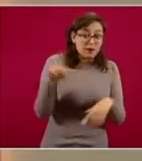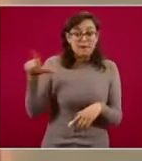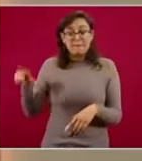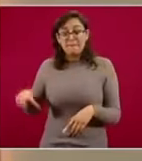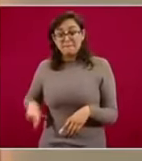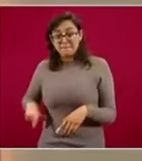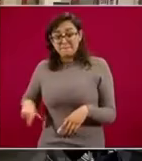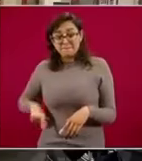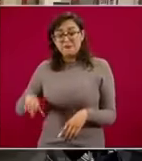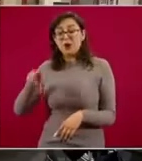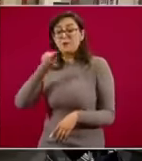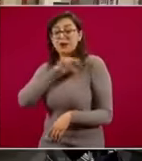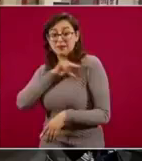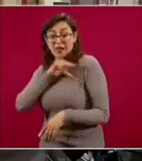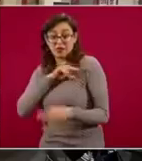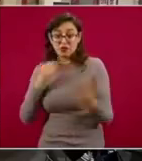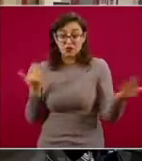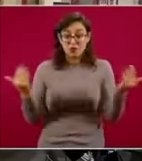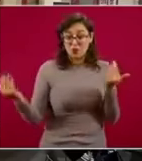al sector privado